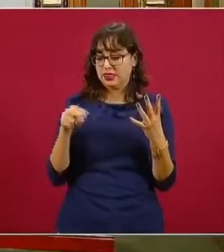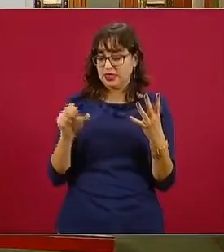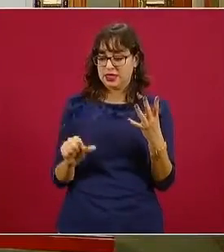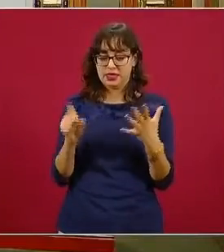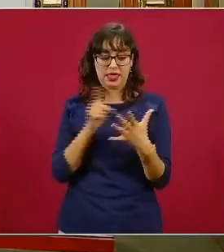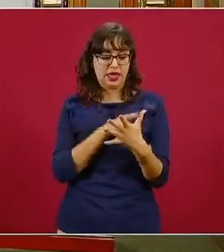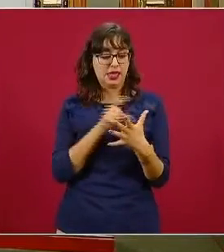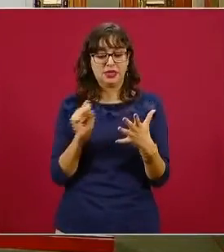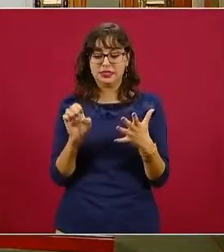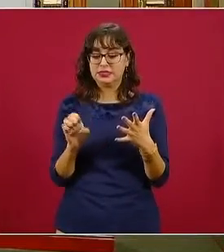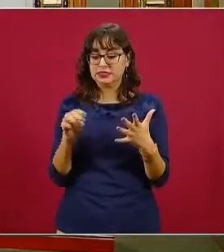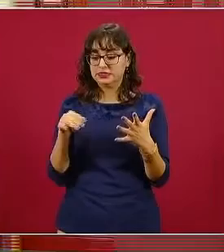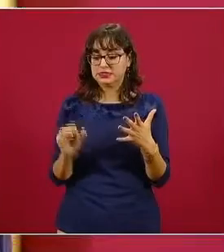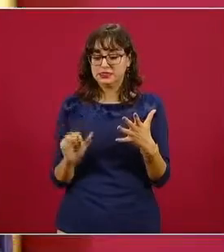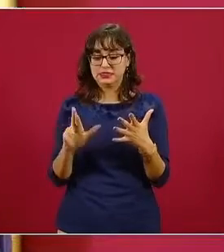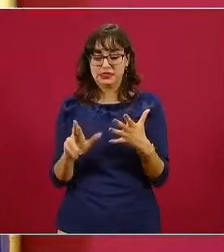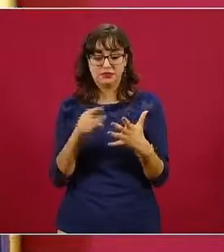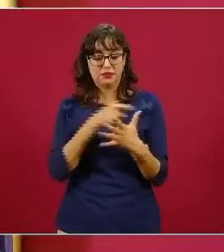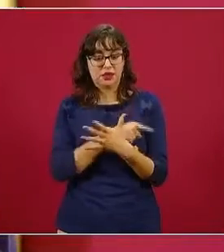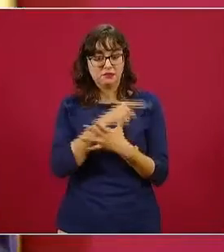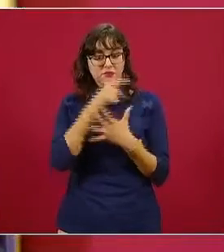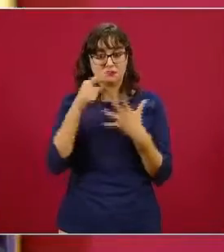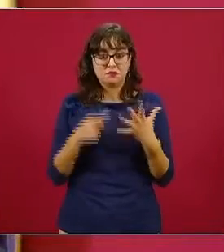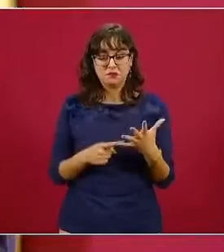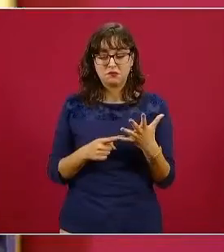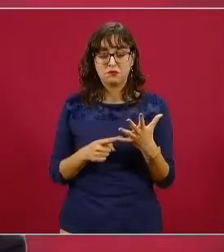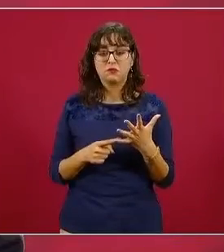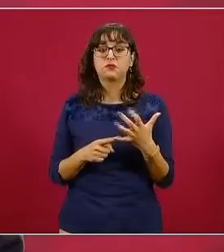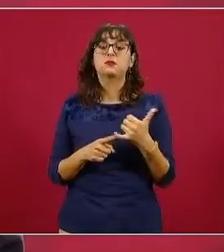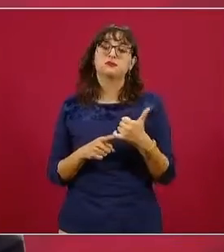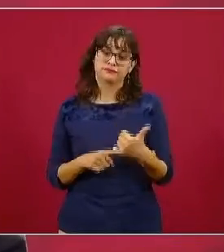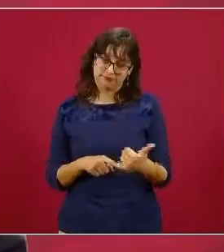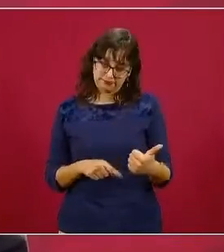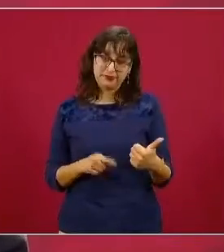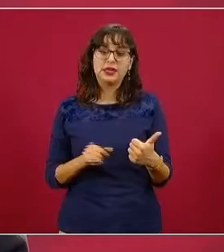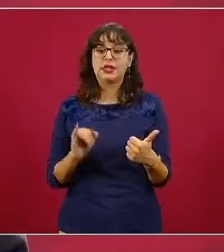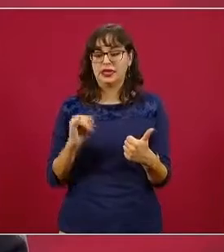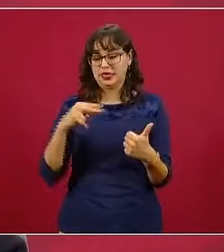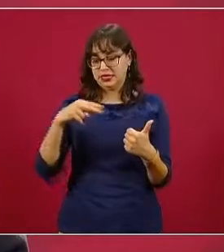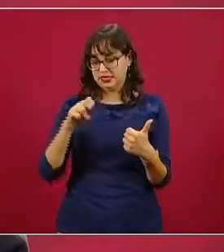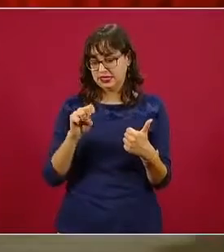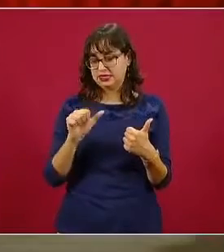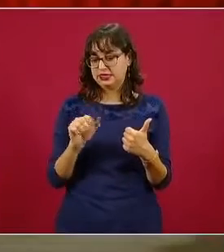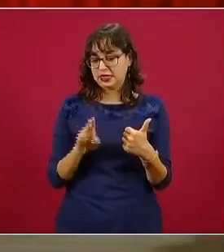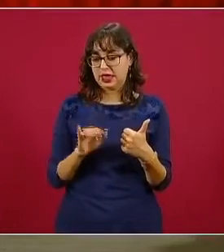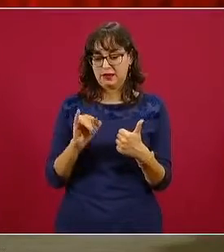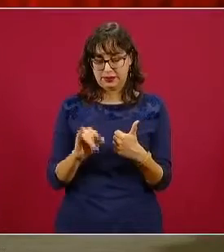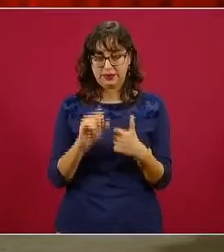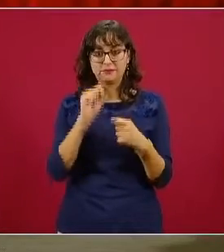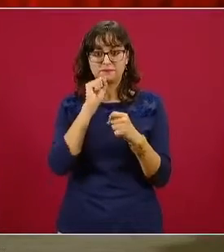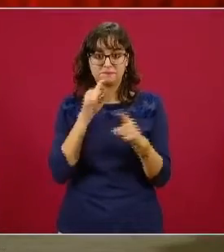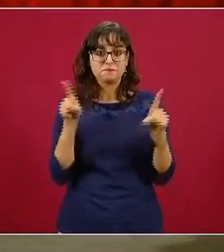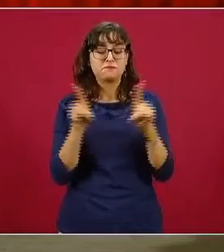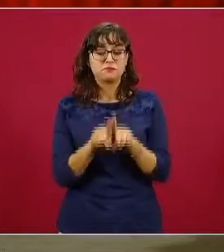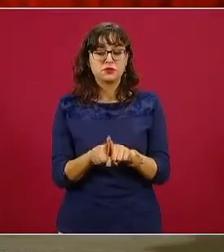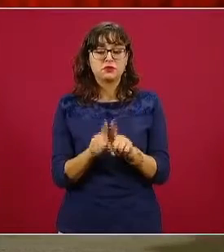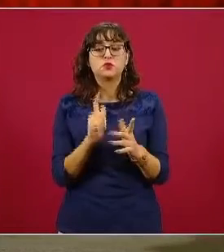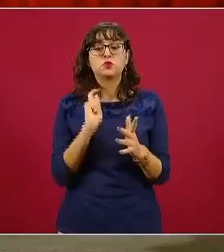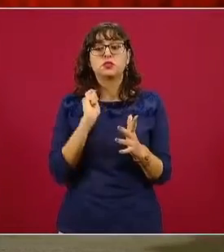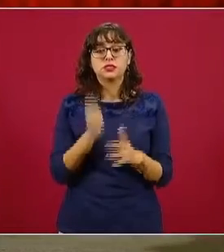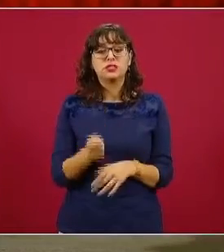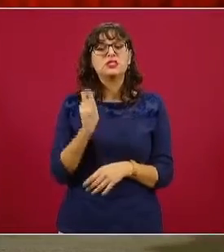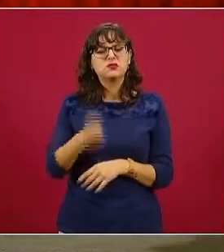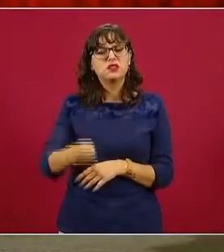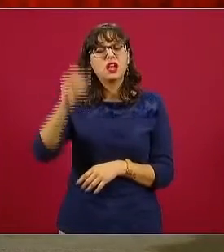tanto Sedena como Marina, y desde luego el INSABI, el Instituto de Salud para el Bienestar. En este